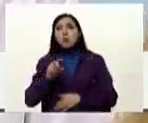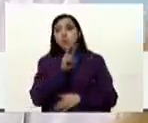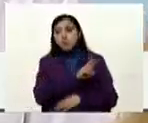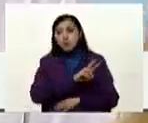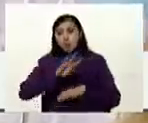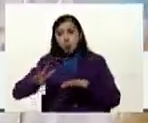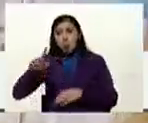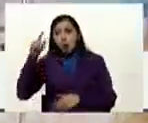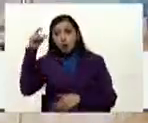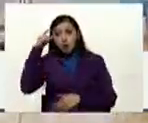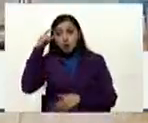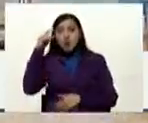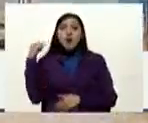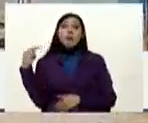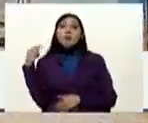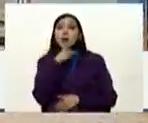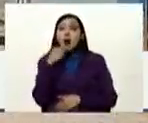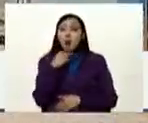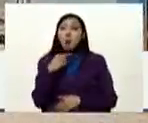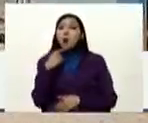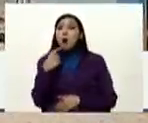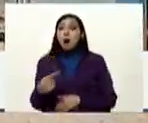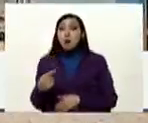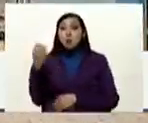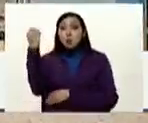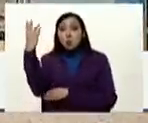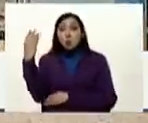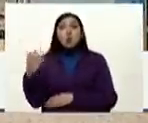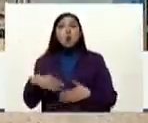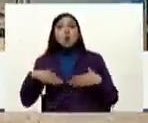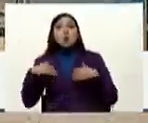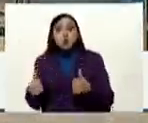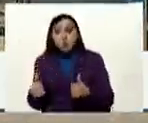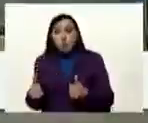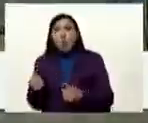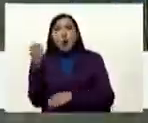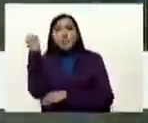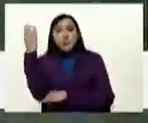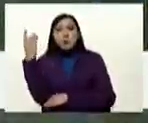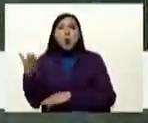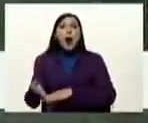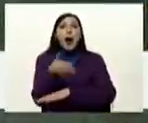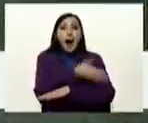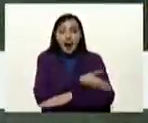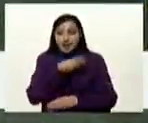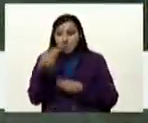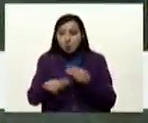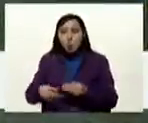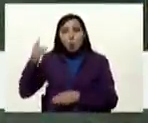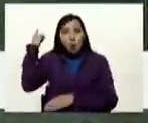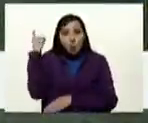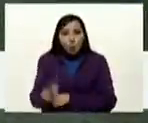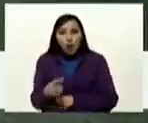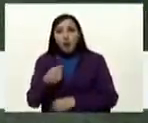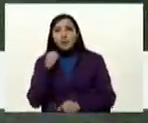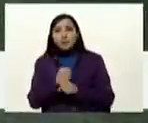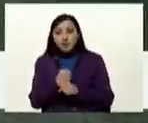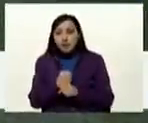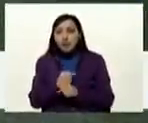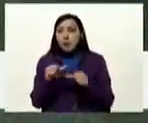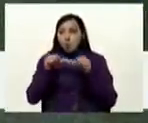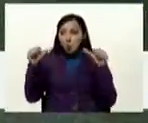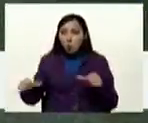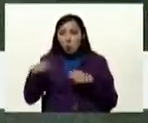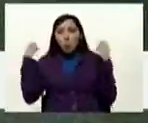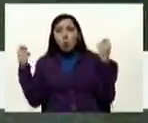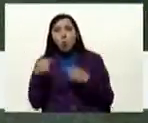24 de agosto de 2018 en el Congreso Revolucionario de la Salud, donde nos indica que debemos trabajar en un sistema público único de salud,